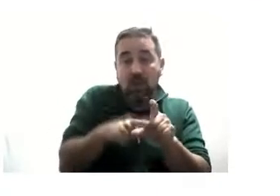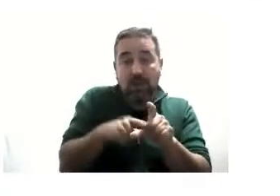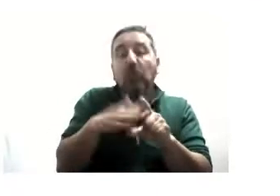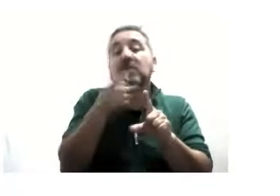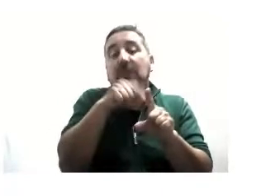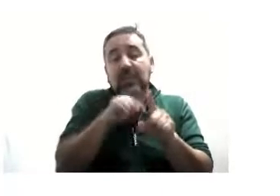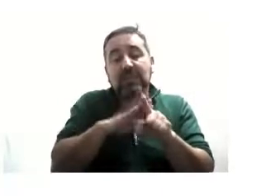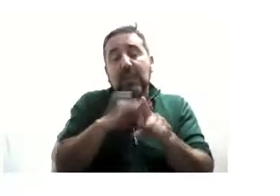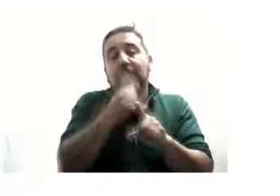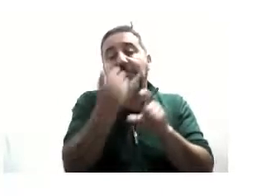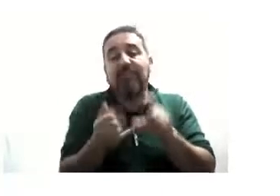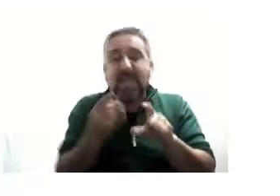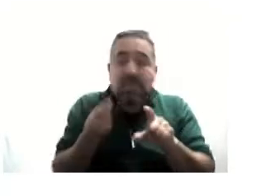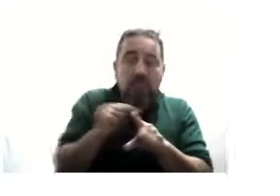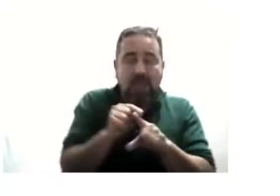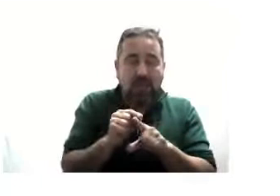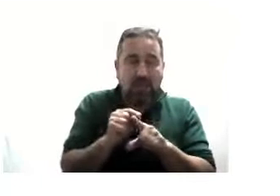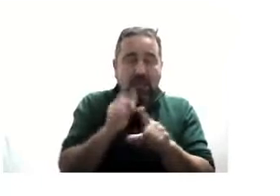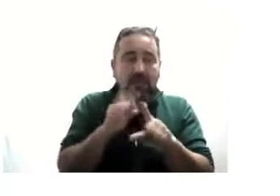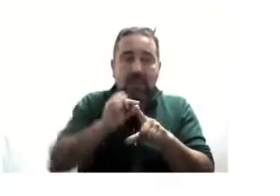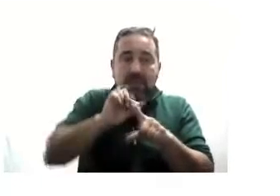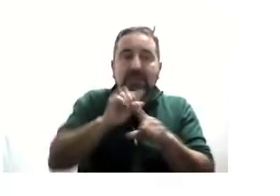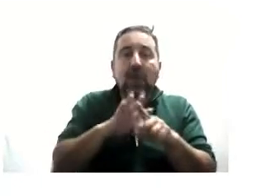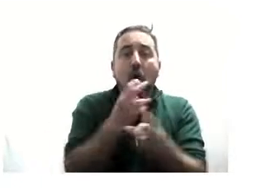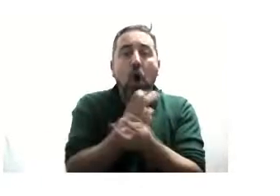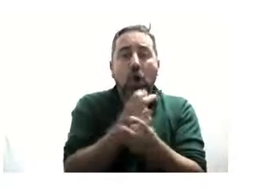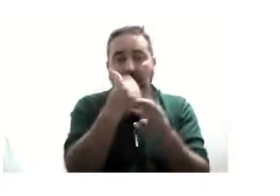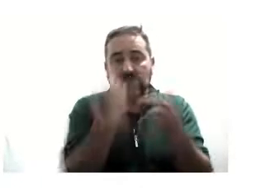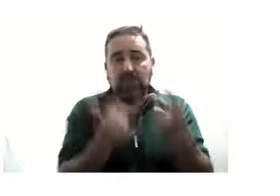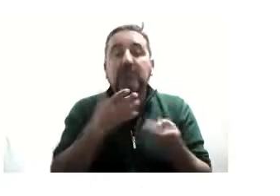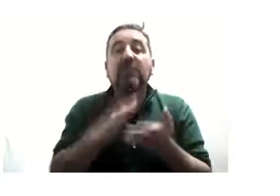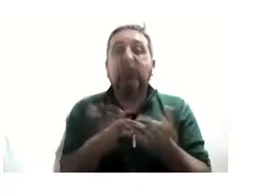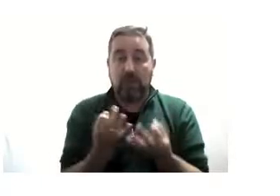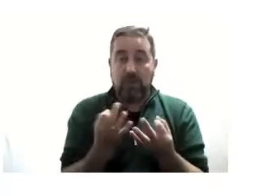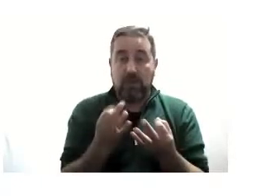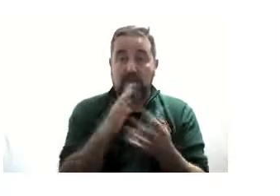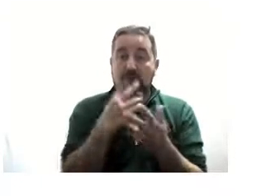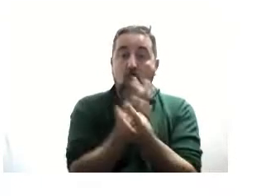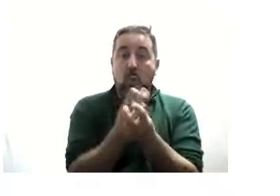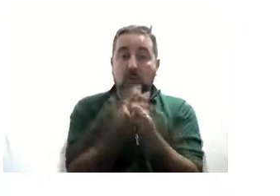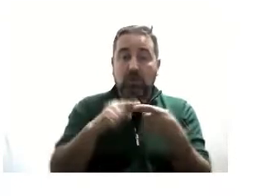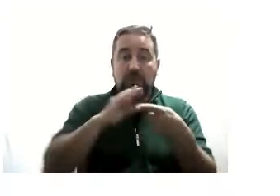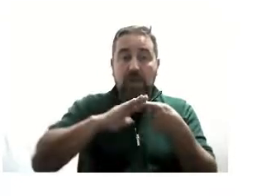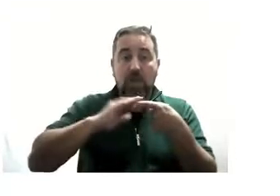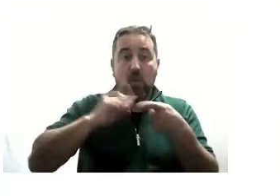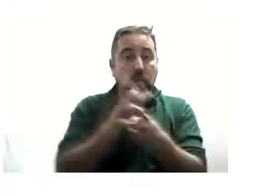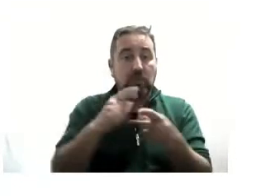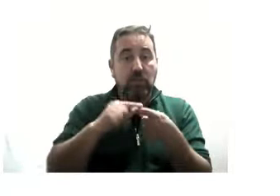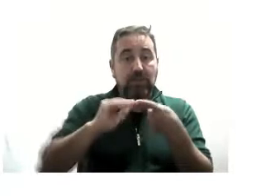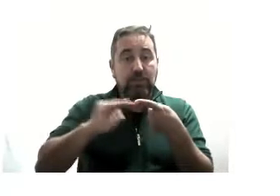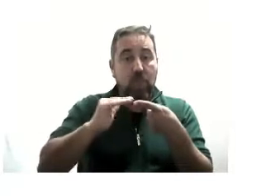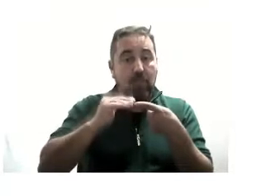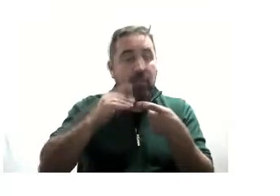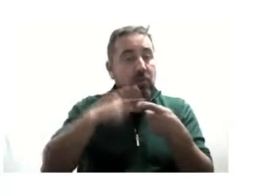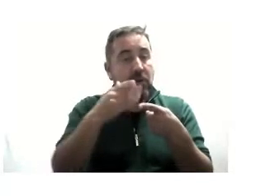implante de conducción ósea que se basa en la estimulación directa del hueso. Como vemos aquí, estimulamos el hueso con